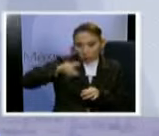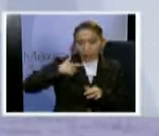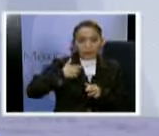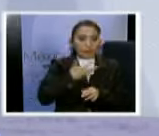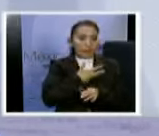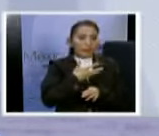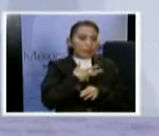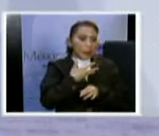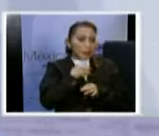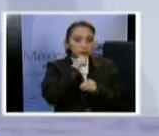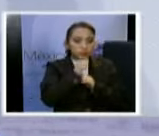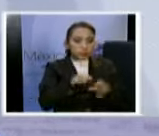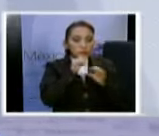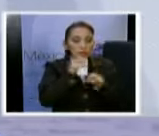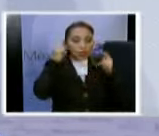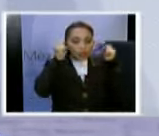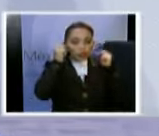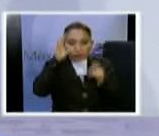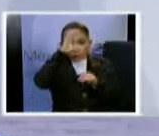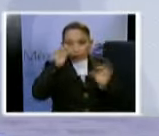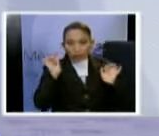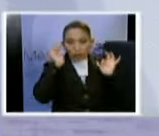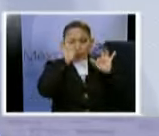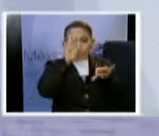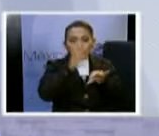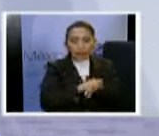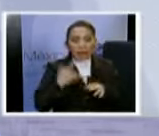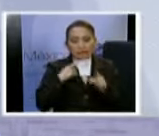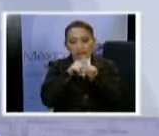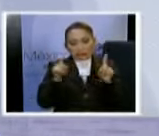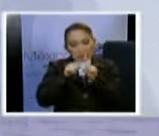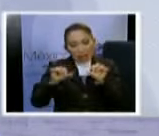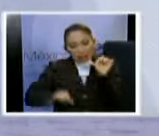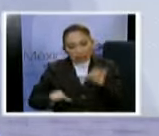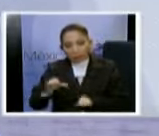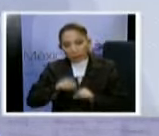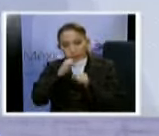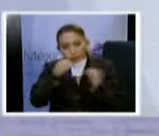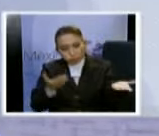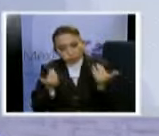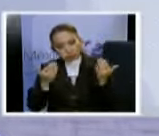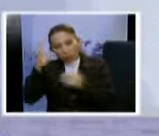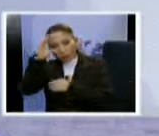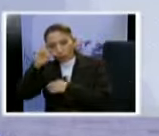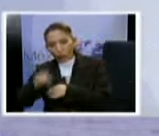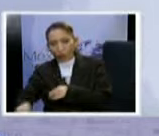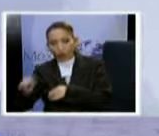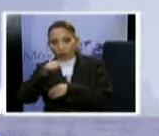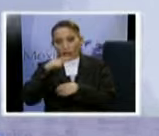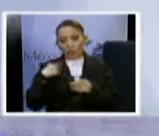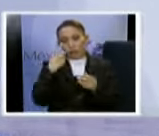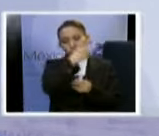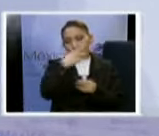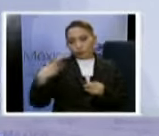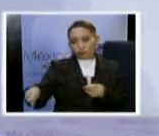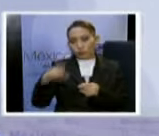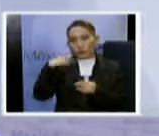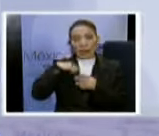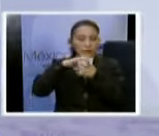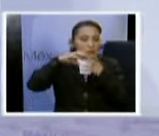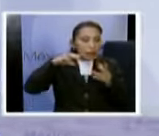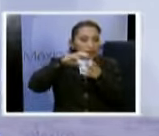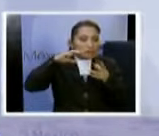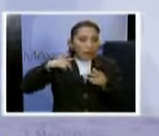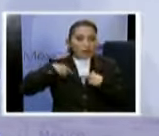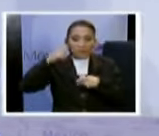Tenemos que promover el turismo cultural, incrementar y diversificar las acciones de promoción cultural en nuestras respectivas sedes. Hay una gran